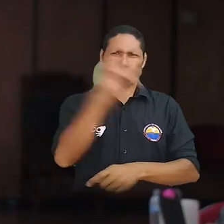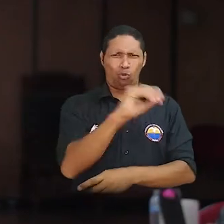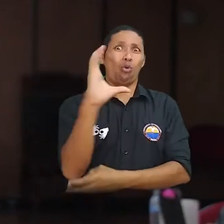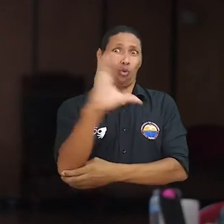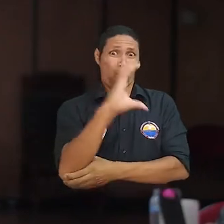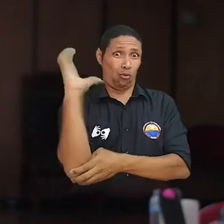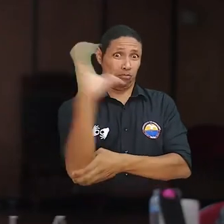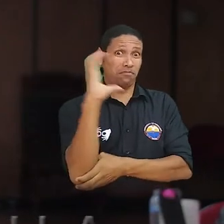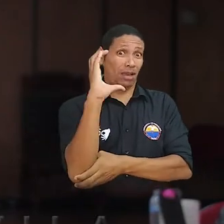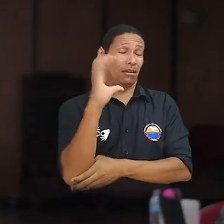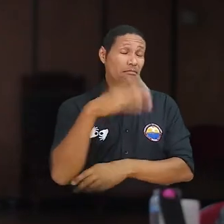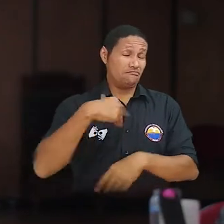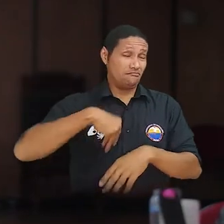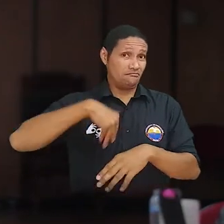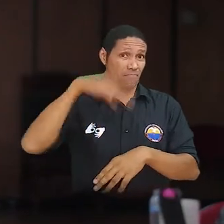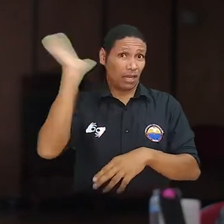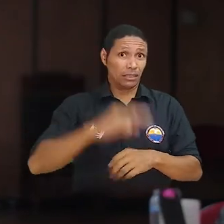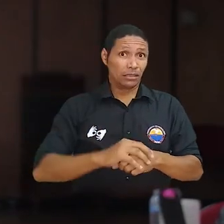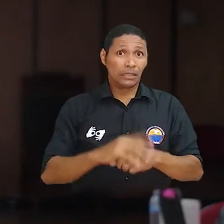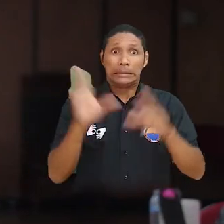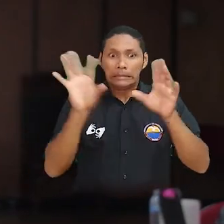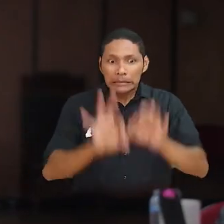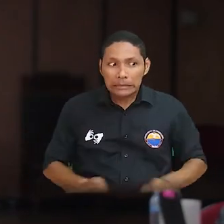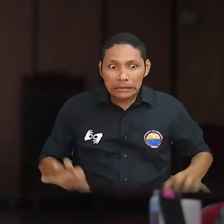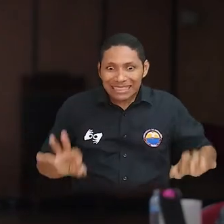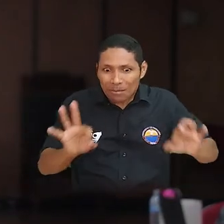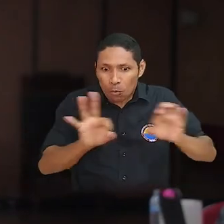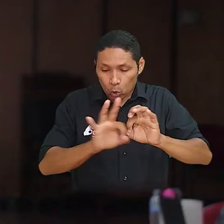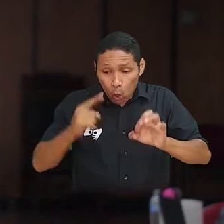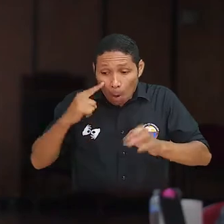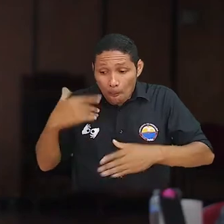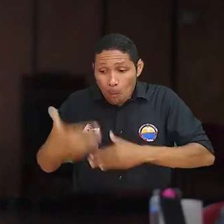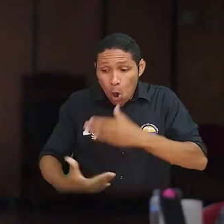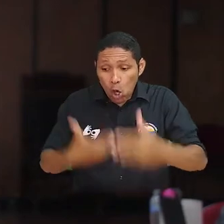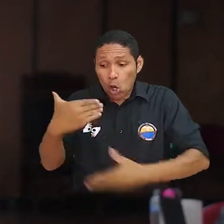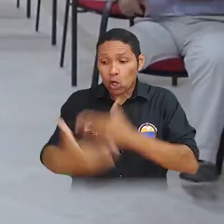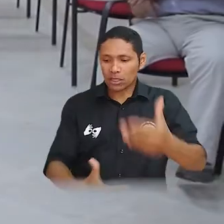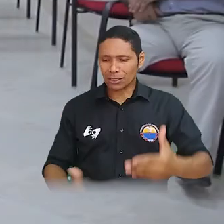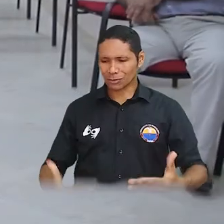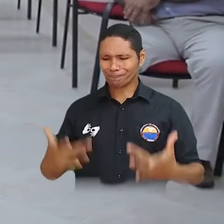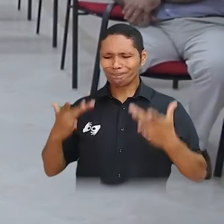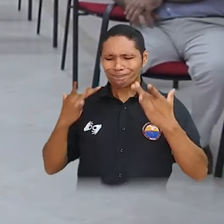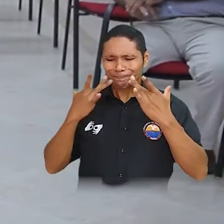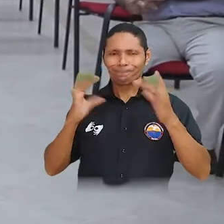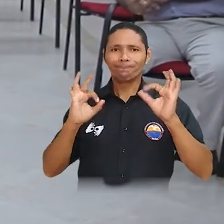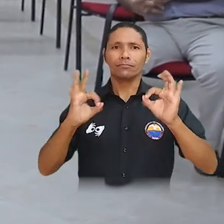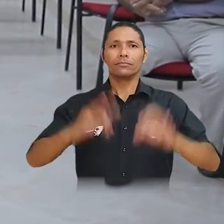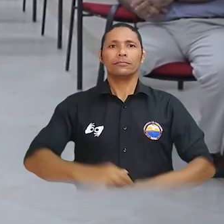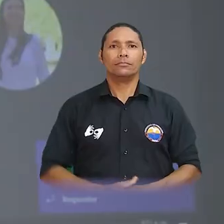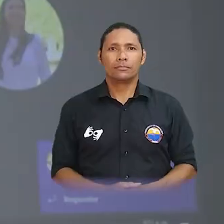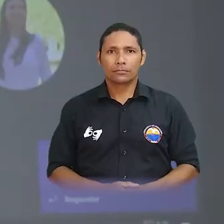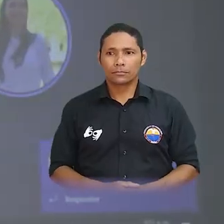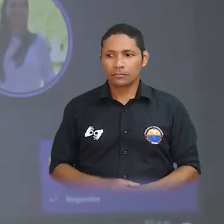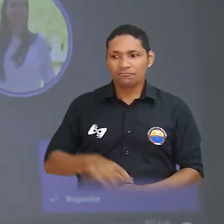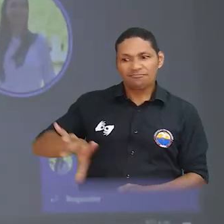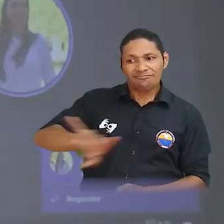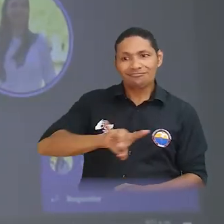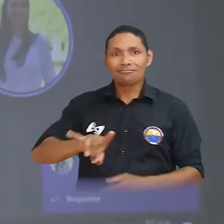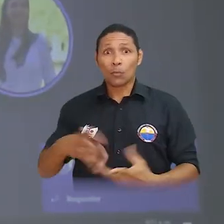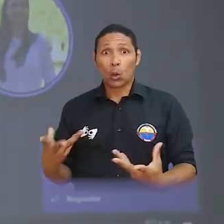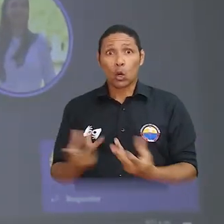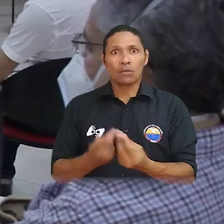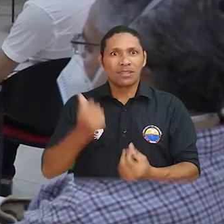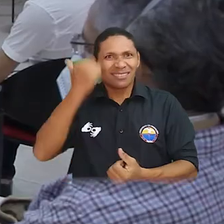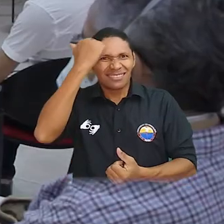país también. Y de allí la importancia de que haya un proceso transparente. Como representante de los docentes, luego de